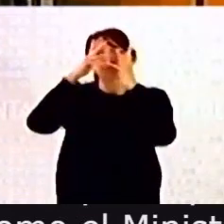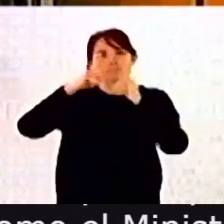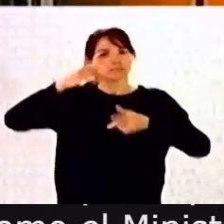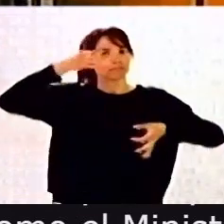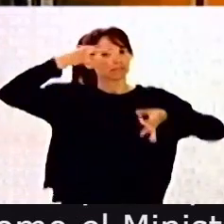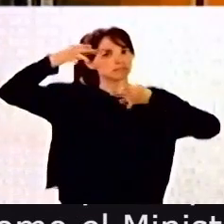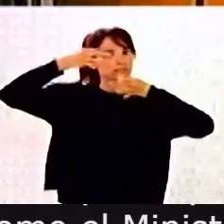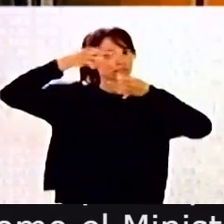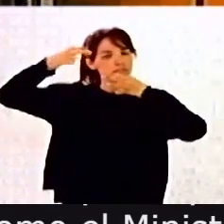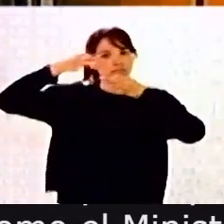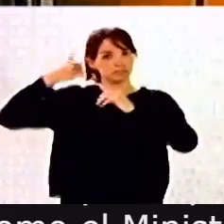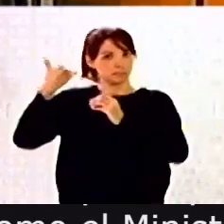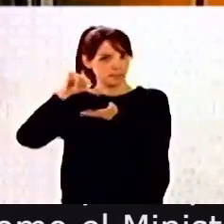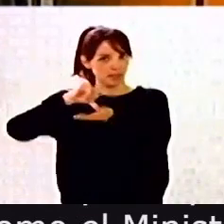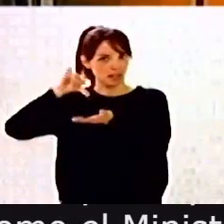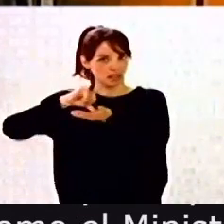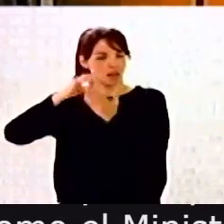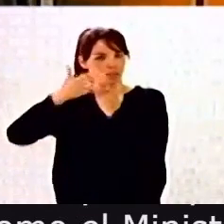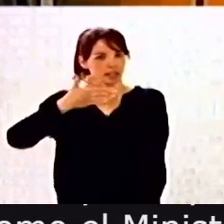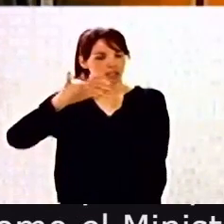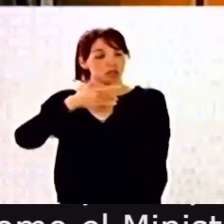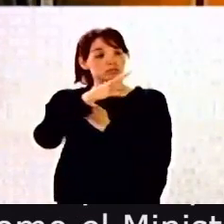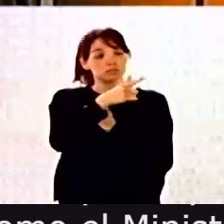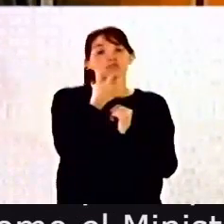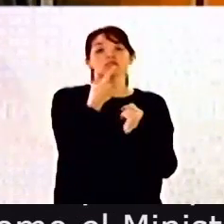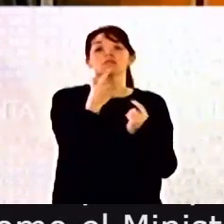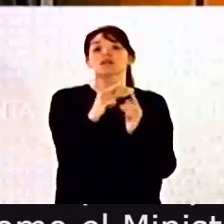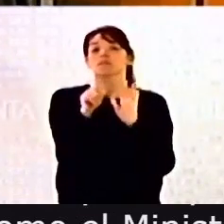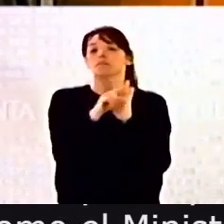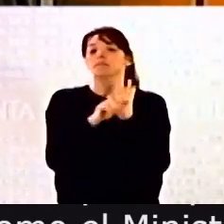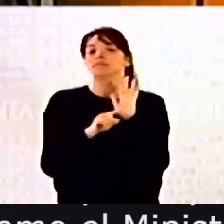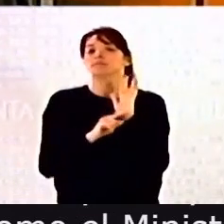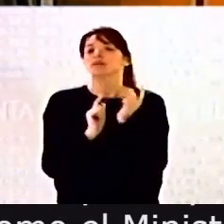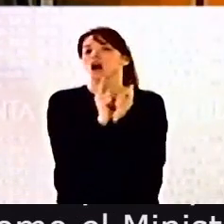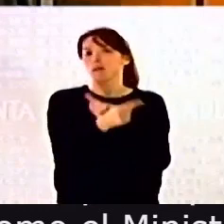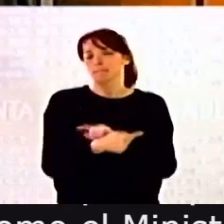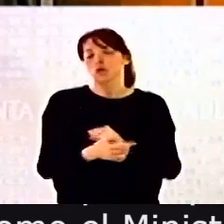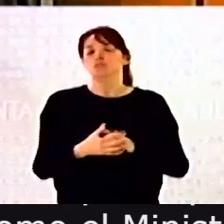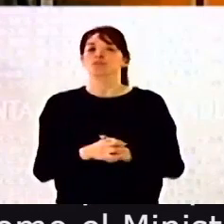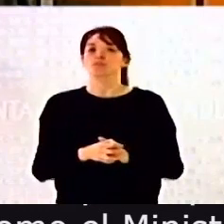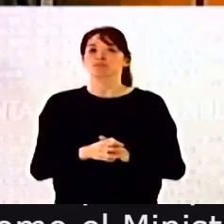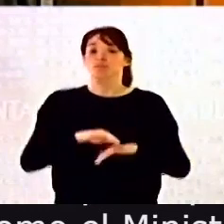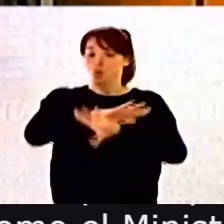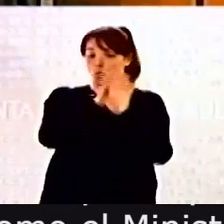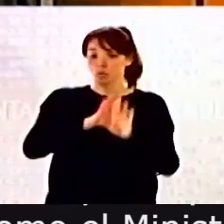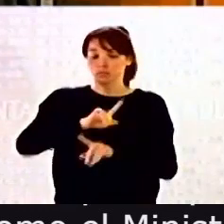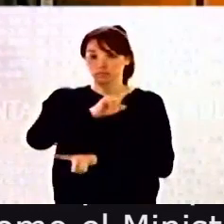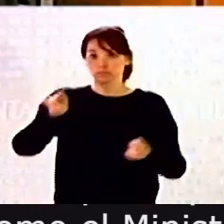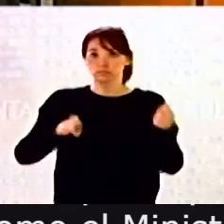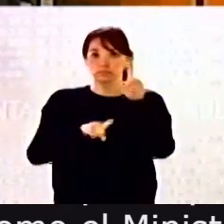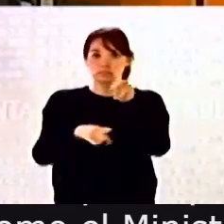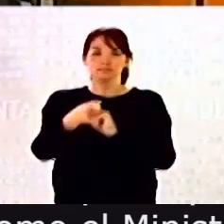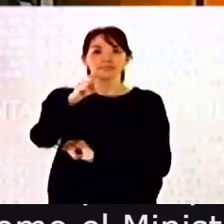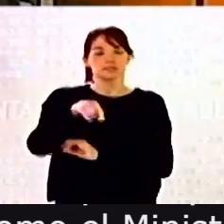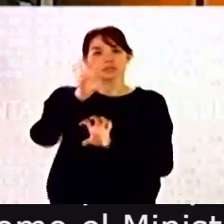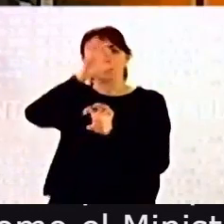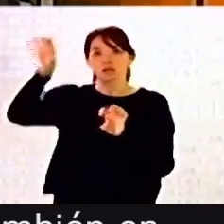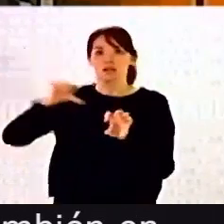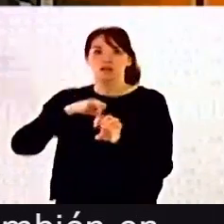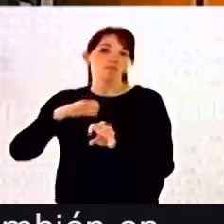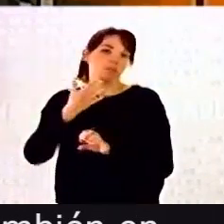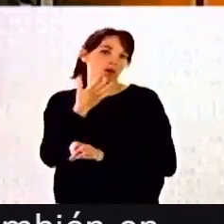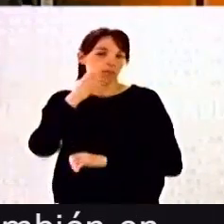el Gobierno central, si ya se les ha enviado de acuerdo a estos parámetros. Y por último, también en algunas comunidades, como es el caso de